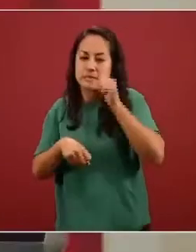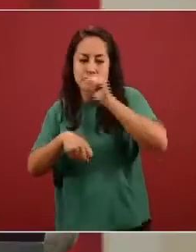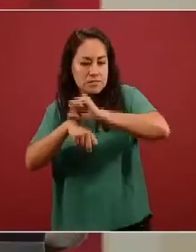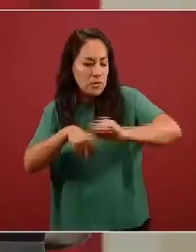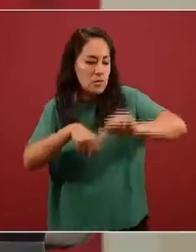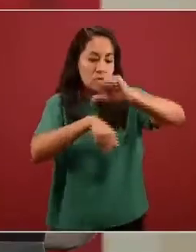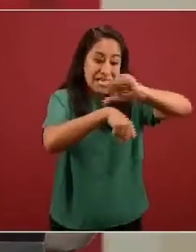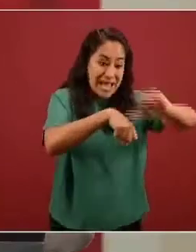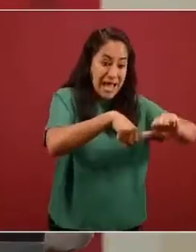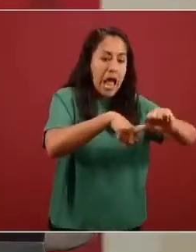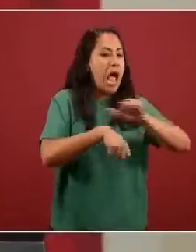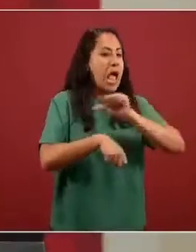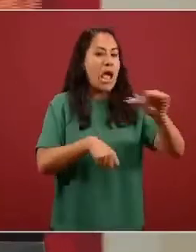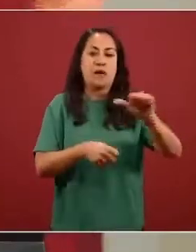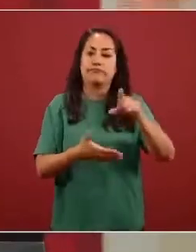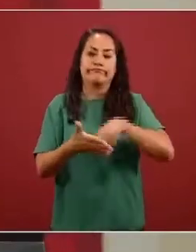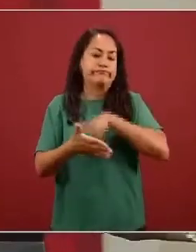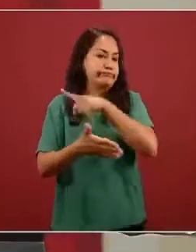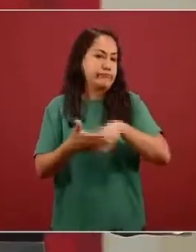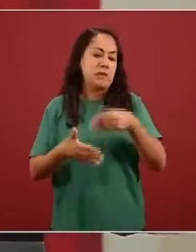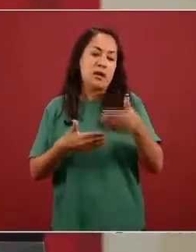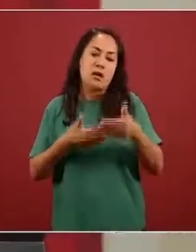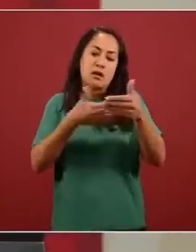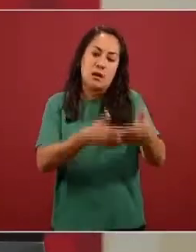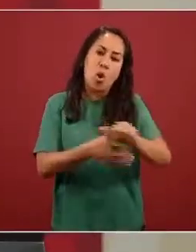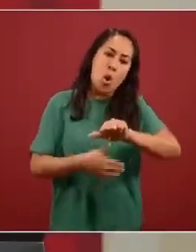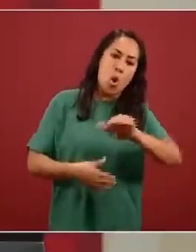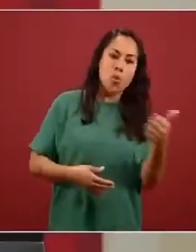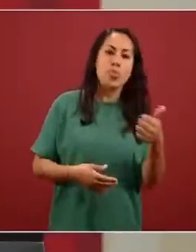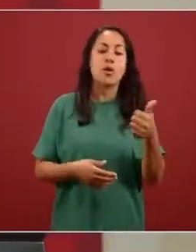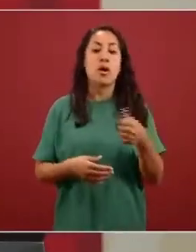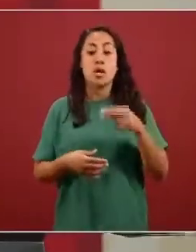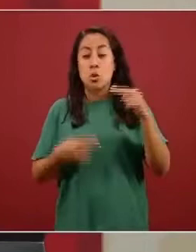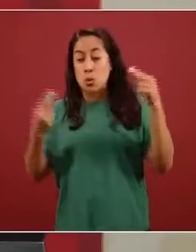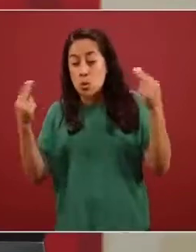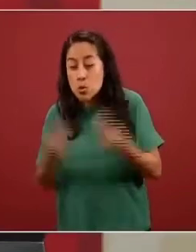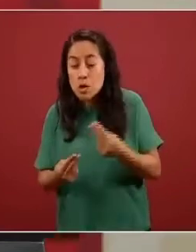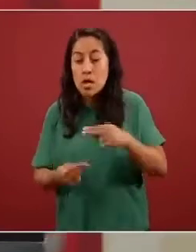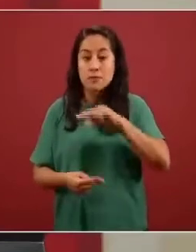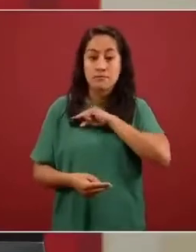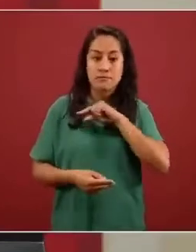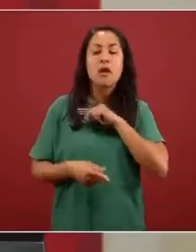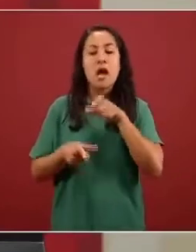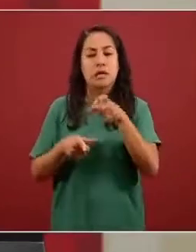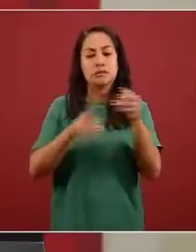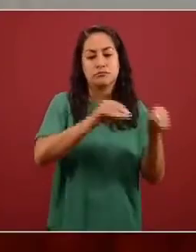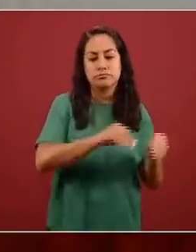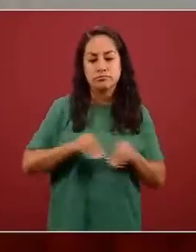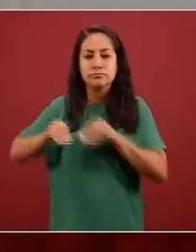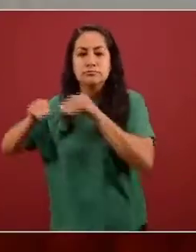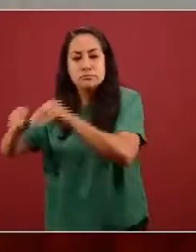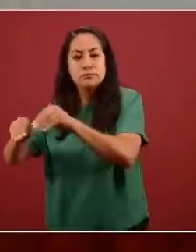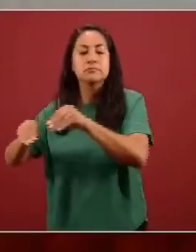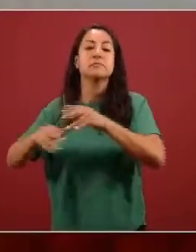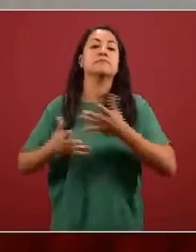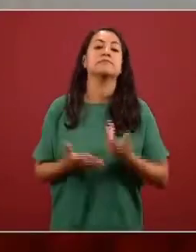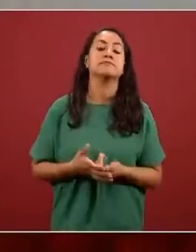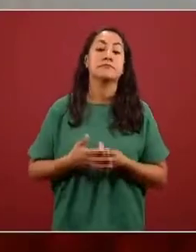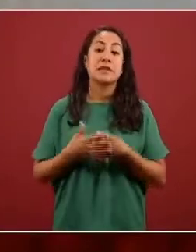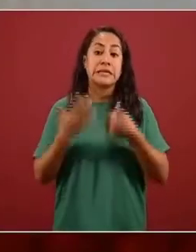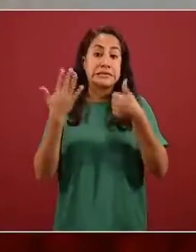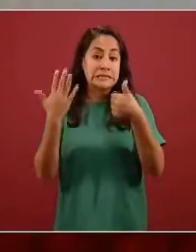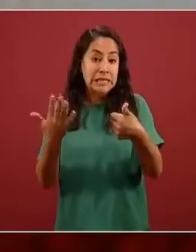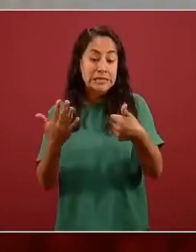el convenio con el sector privado, se dispusieron atención para 6 elementos de alta frecuencia en